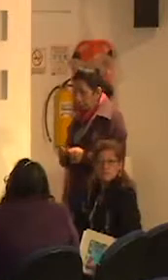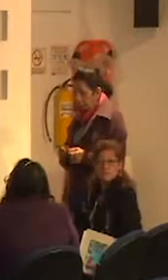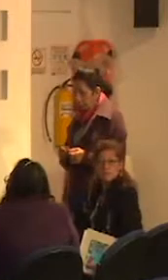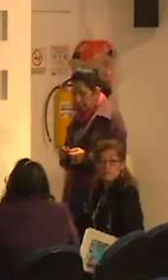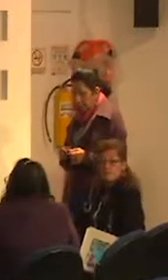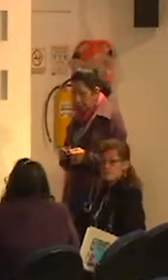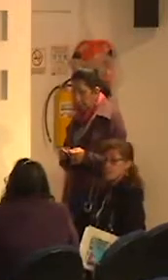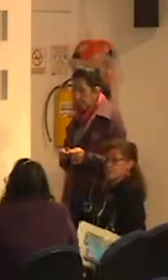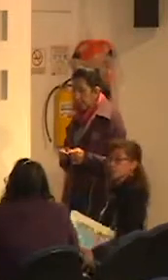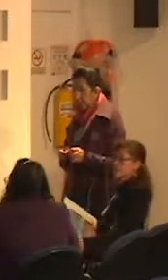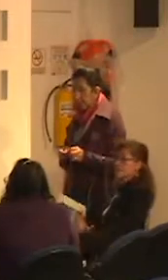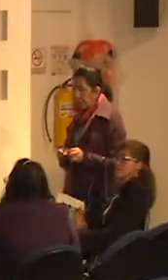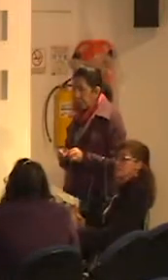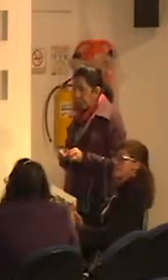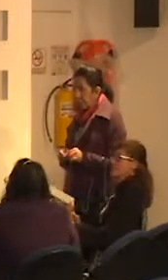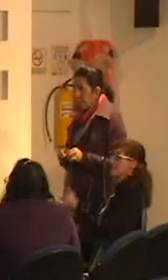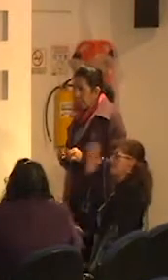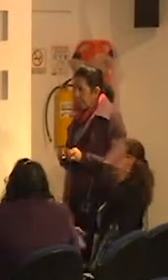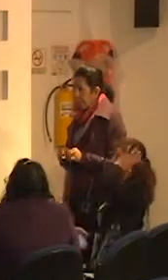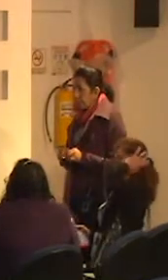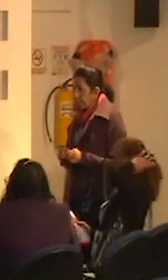noche, todos los días.